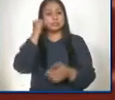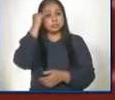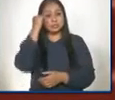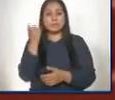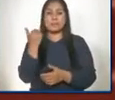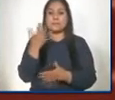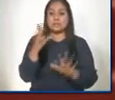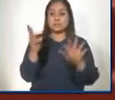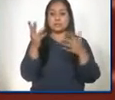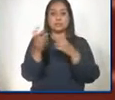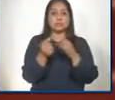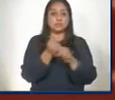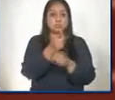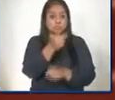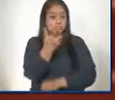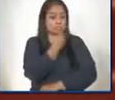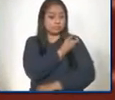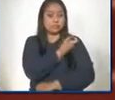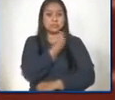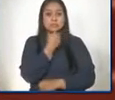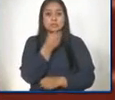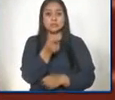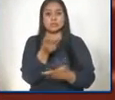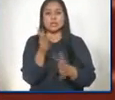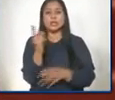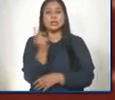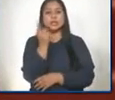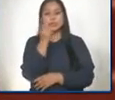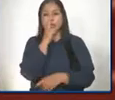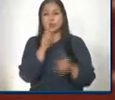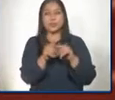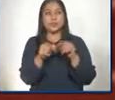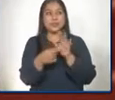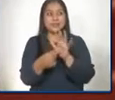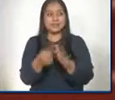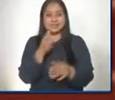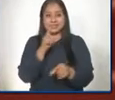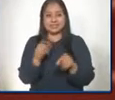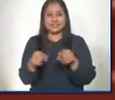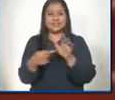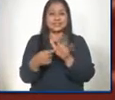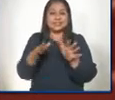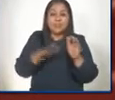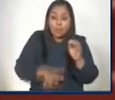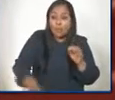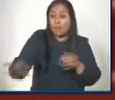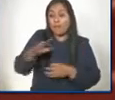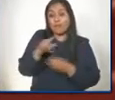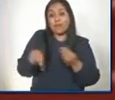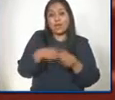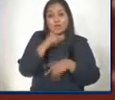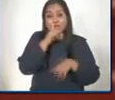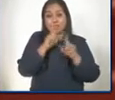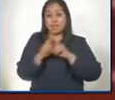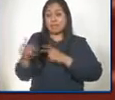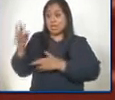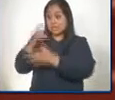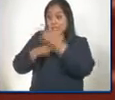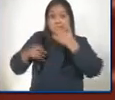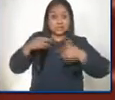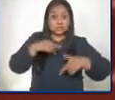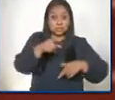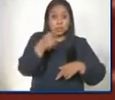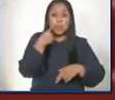años a que se vacunen. Y es importante que todos los familiares de las personas que están retornando